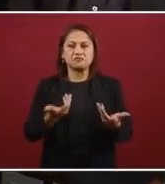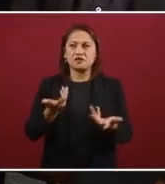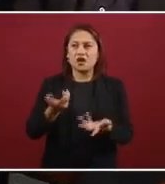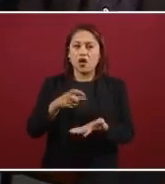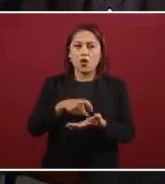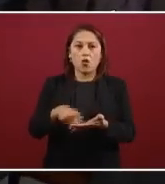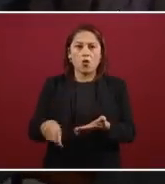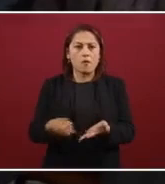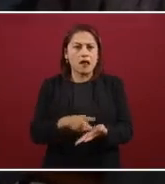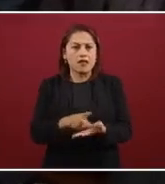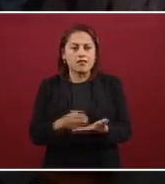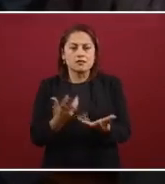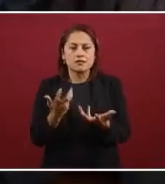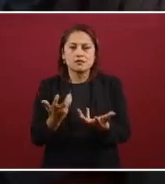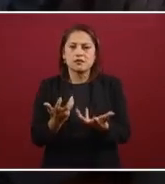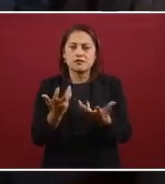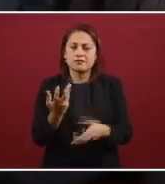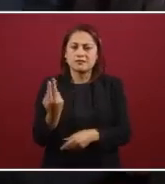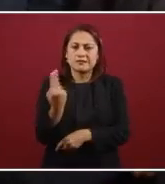tiene que